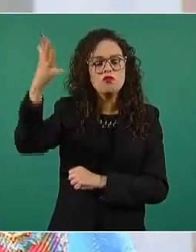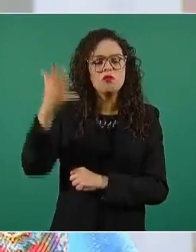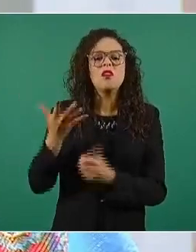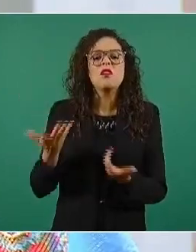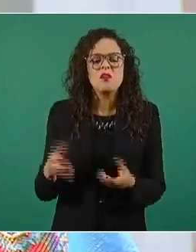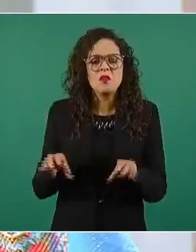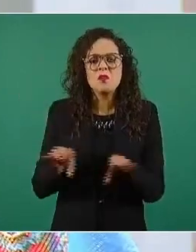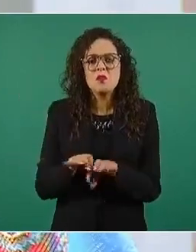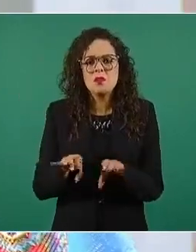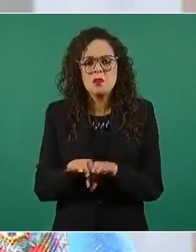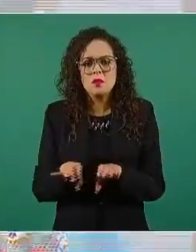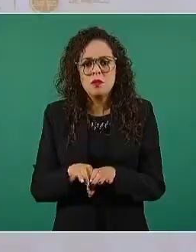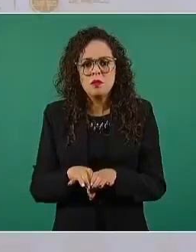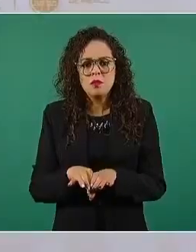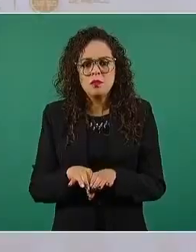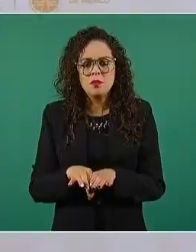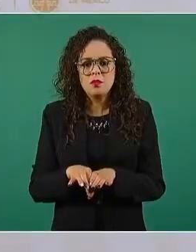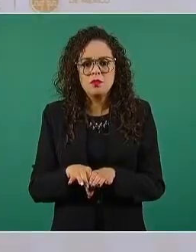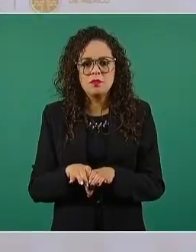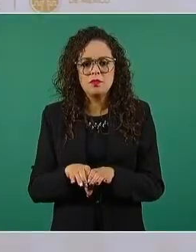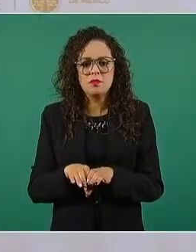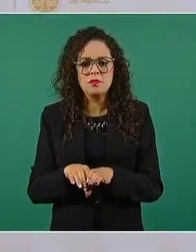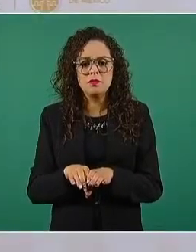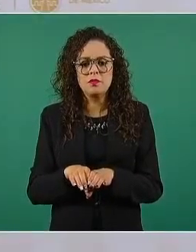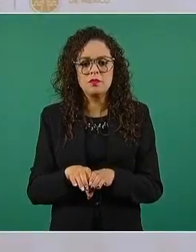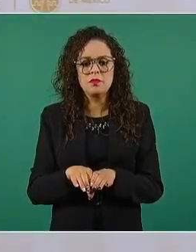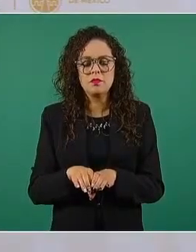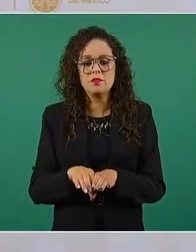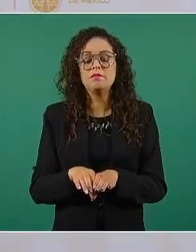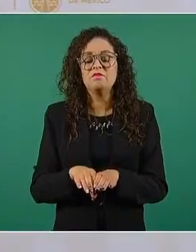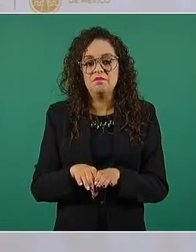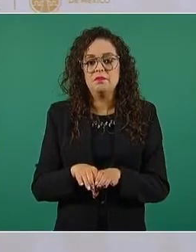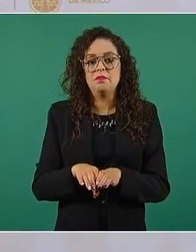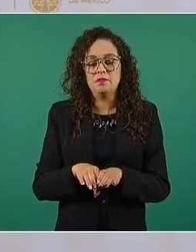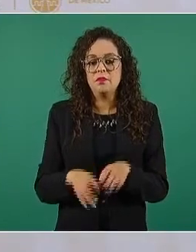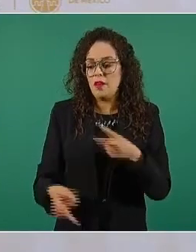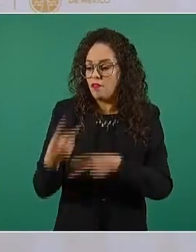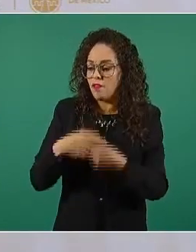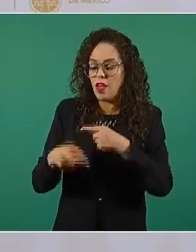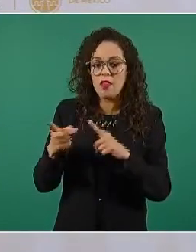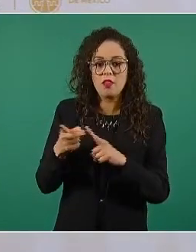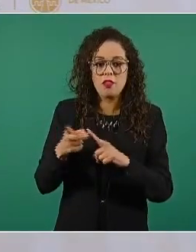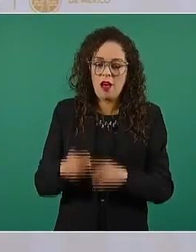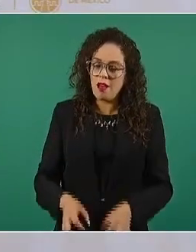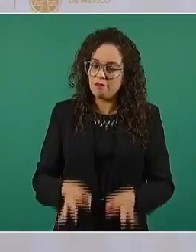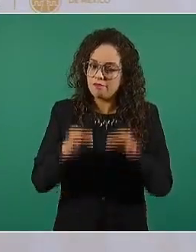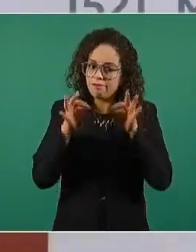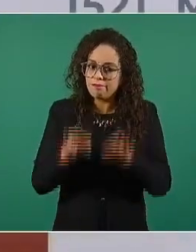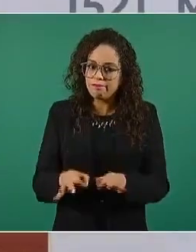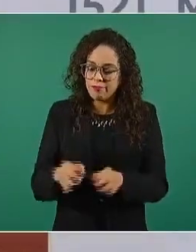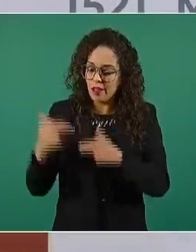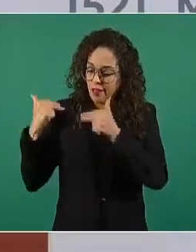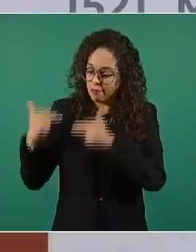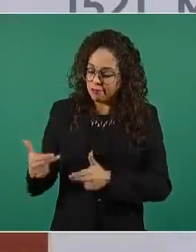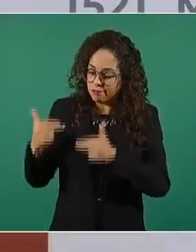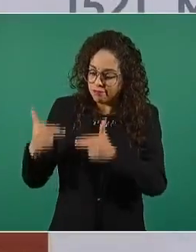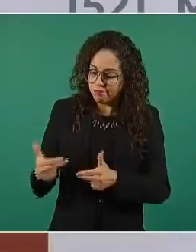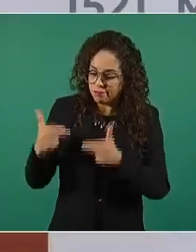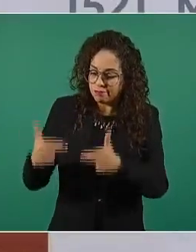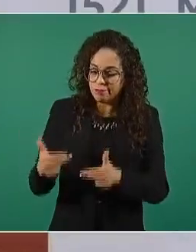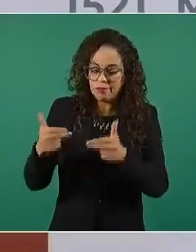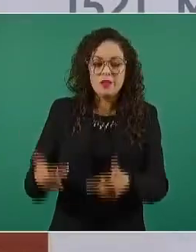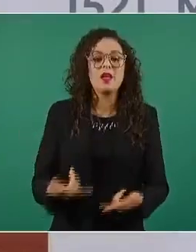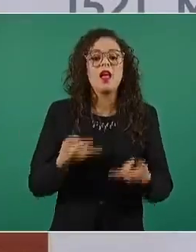and founded y se and rooted fundan in y our están history, arraigadas en nuestra knowledge of historia, self, nuestro